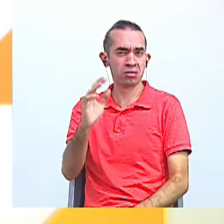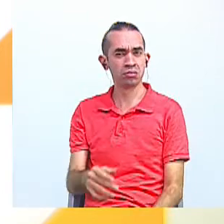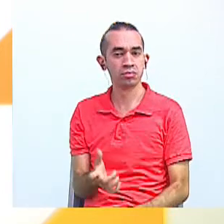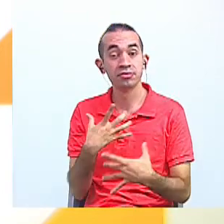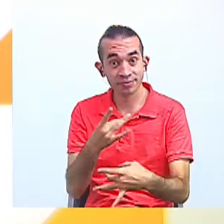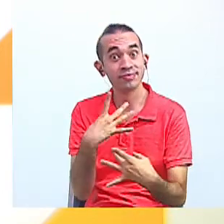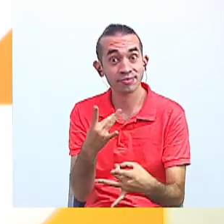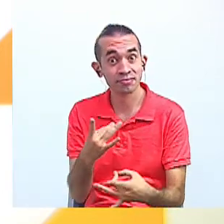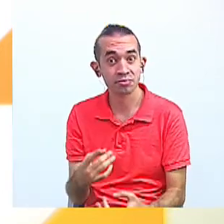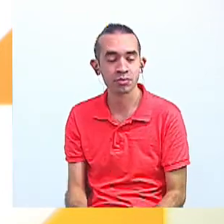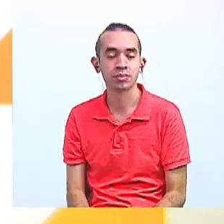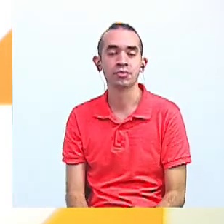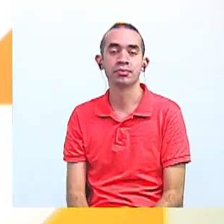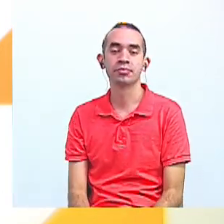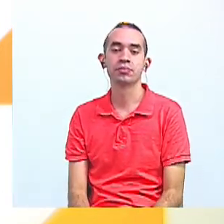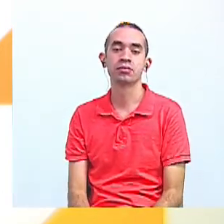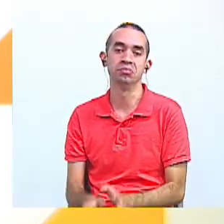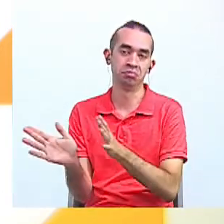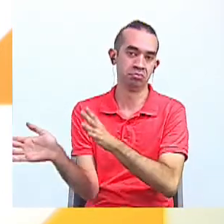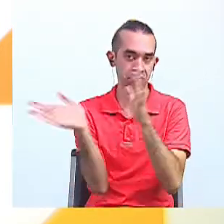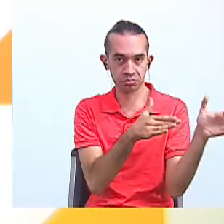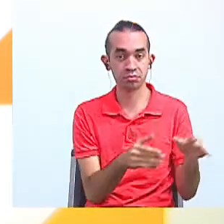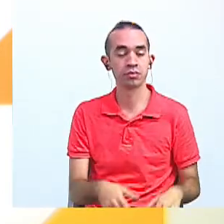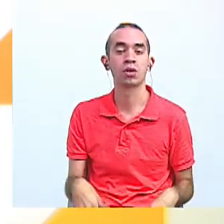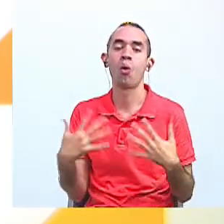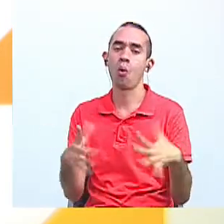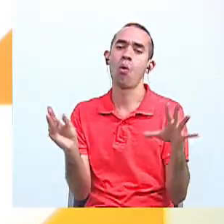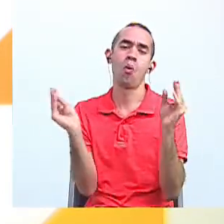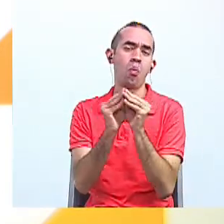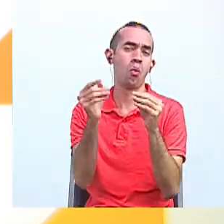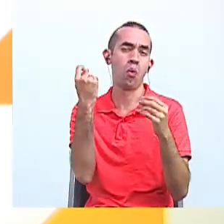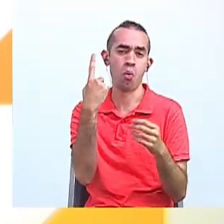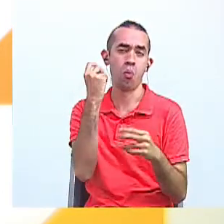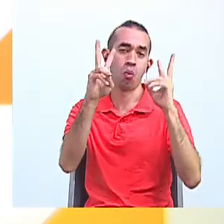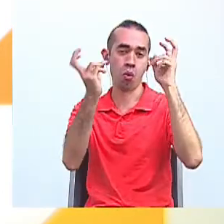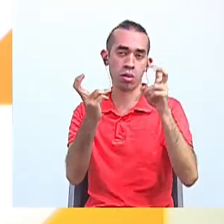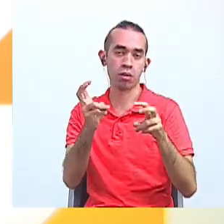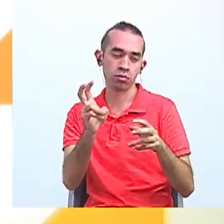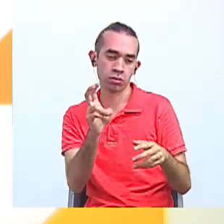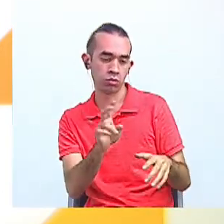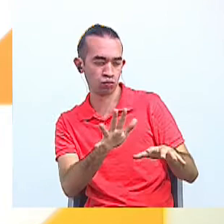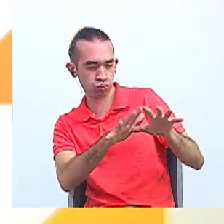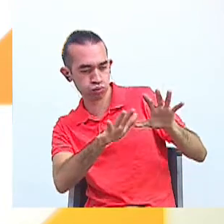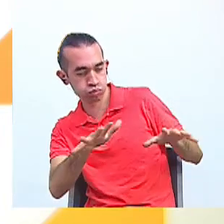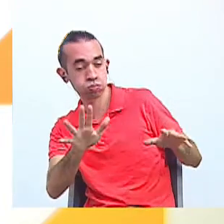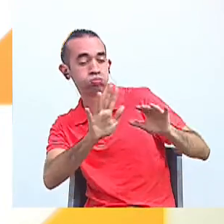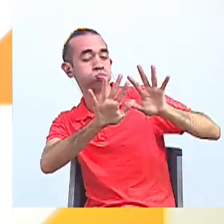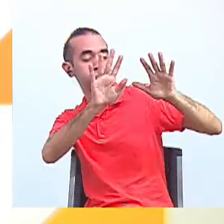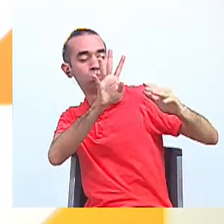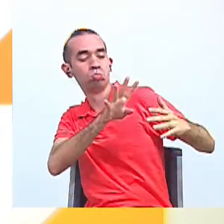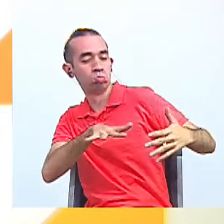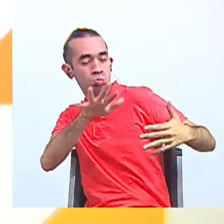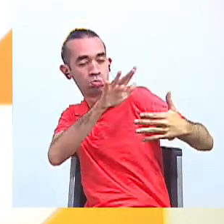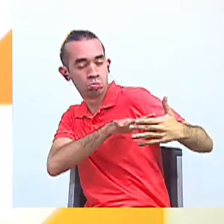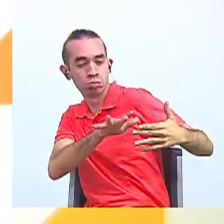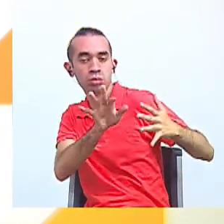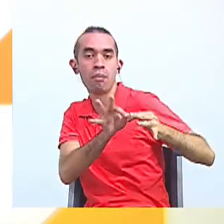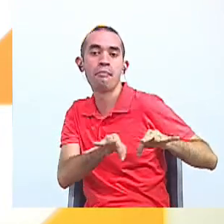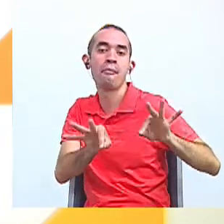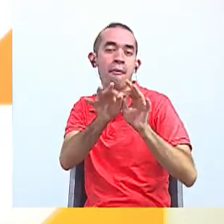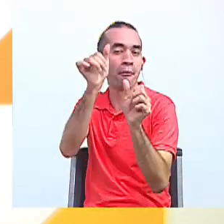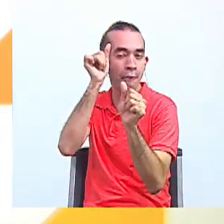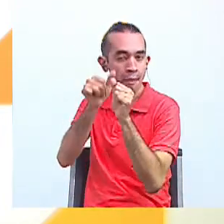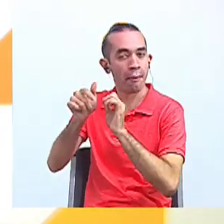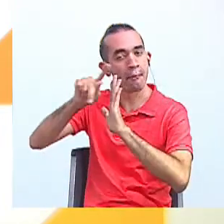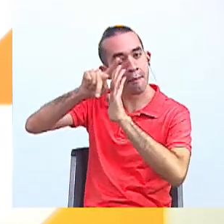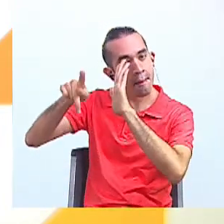interesante? Bueno, para seguir comprendiendo más sobre la hidrostática, es importante también recordar el principio de